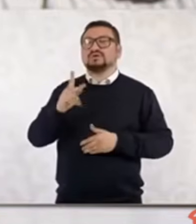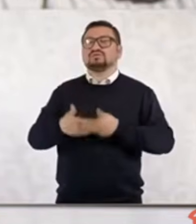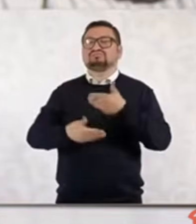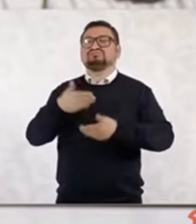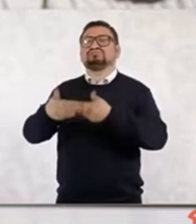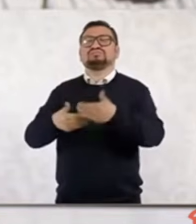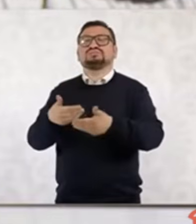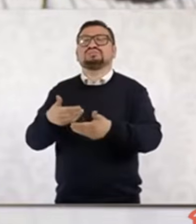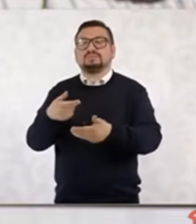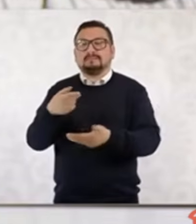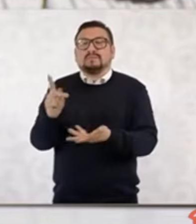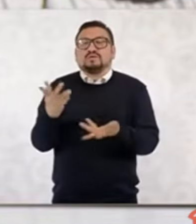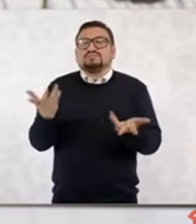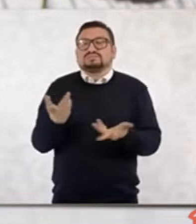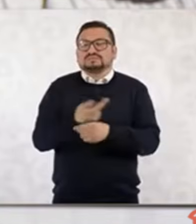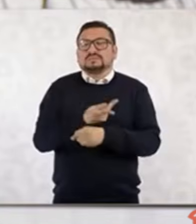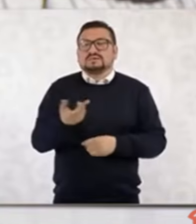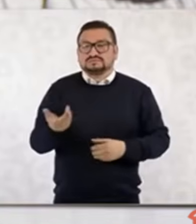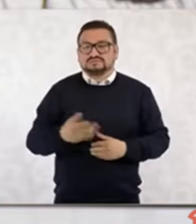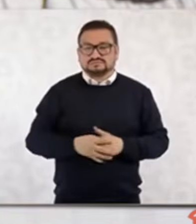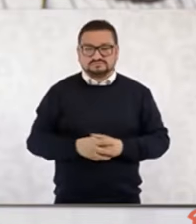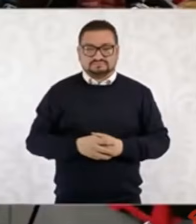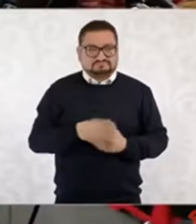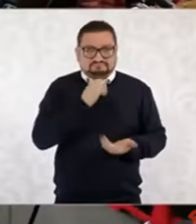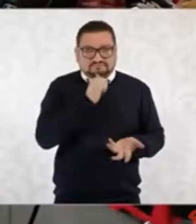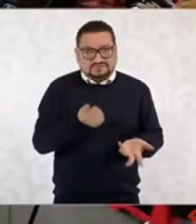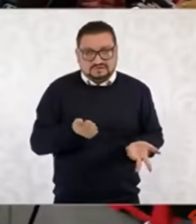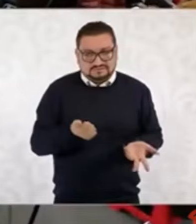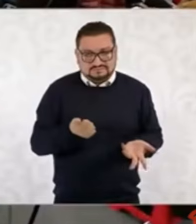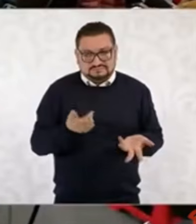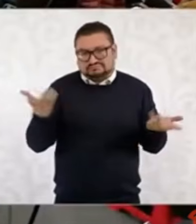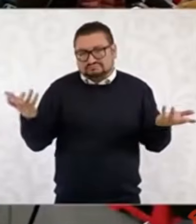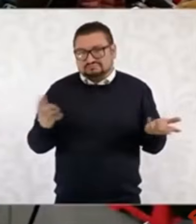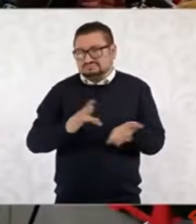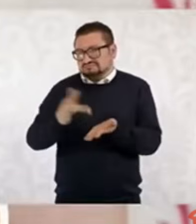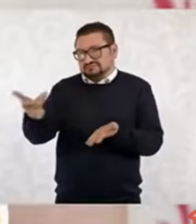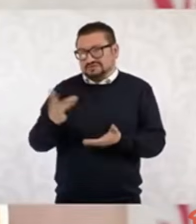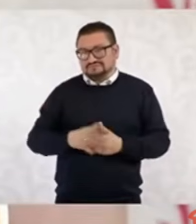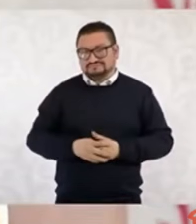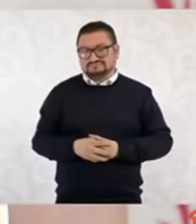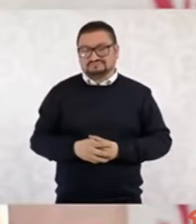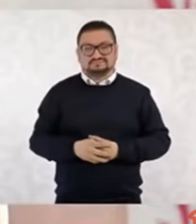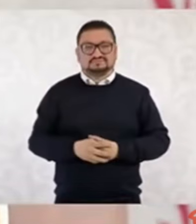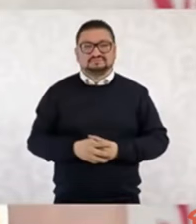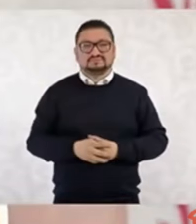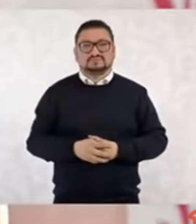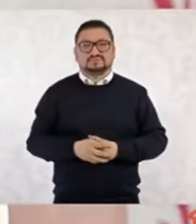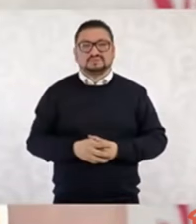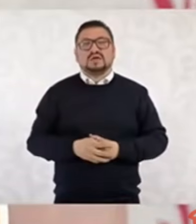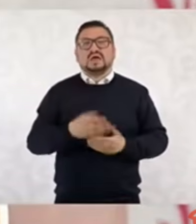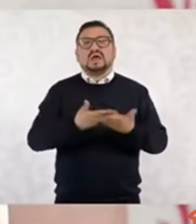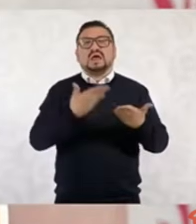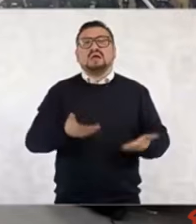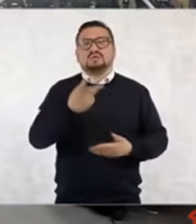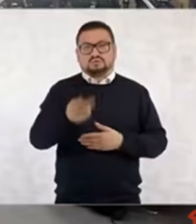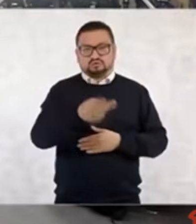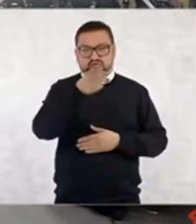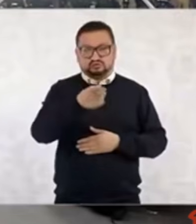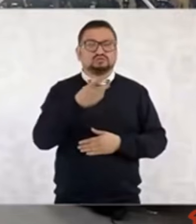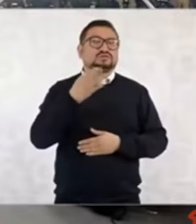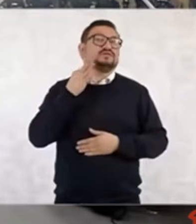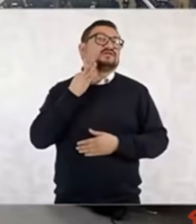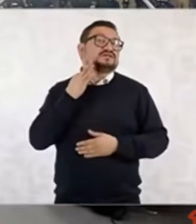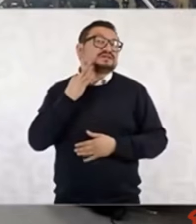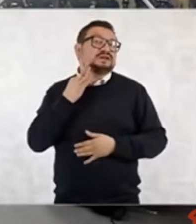dices, lo llevó a ese banquillo, ¿pero en qué acabó? En nada. Ah, bueno, gracias. Ajá. La pregunta es, ahora que tiene usted una